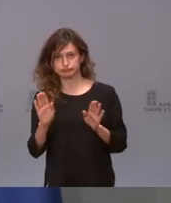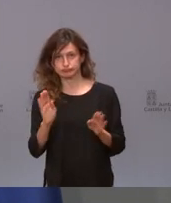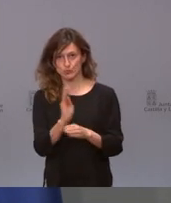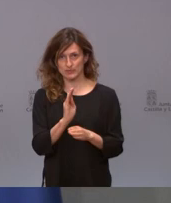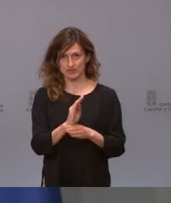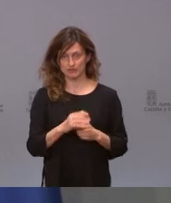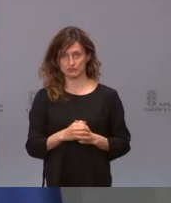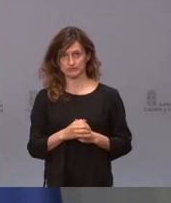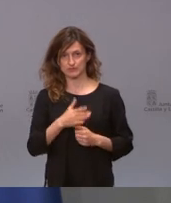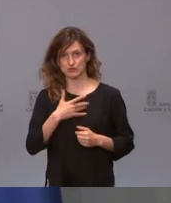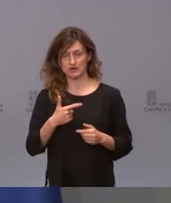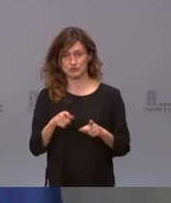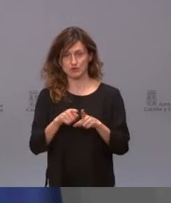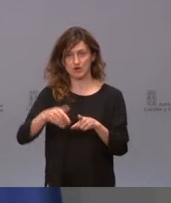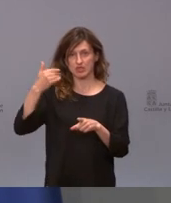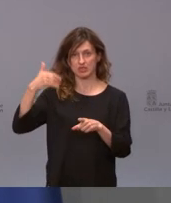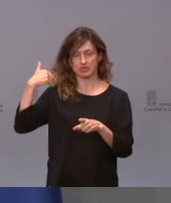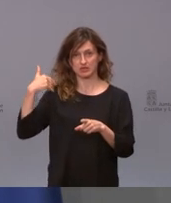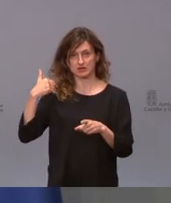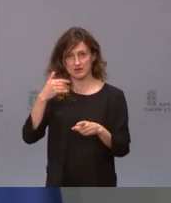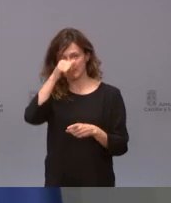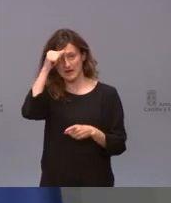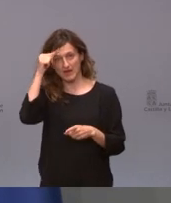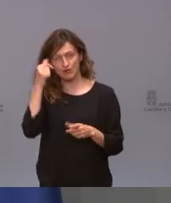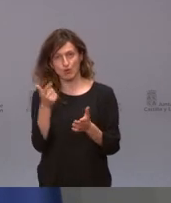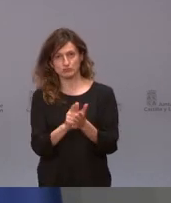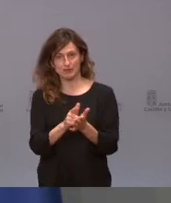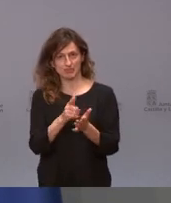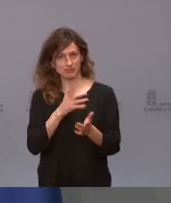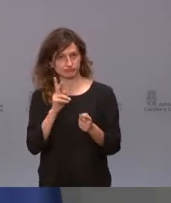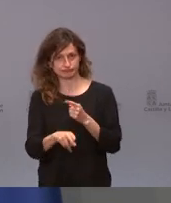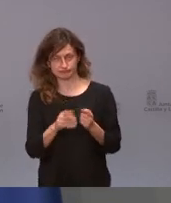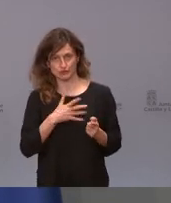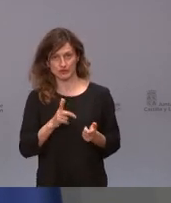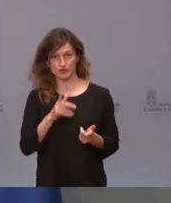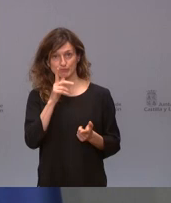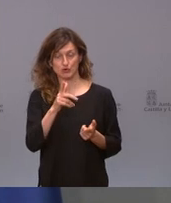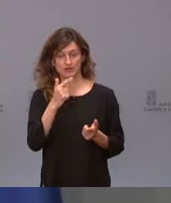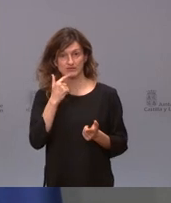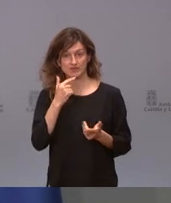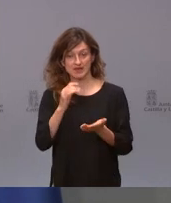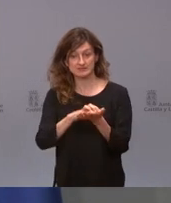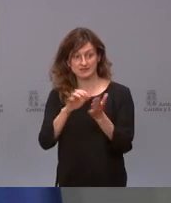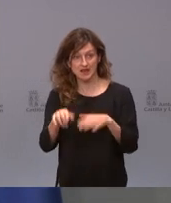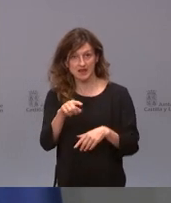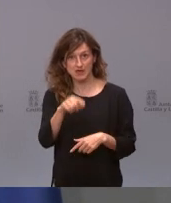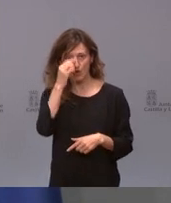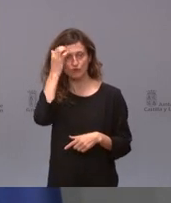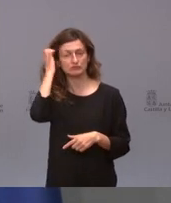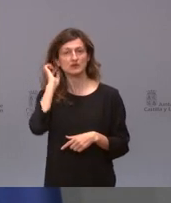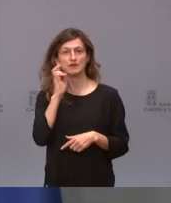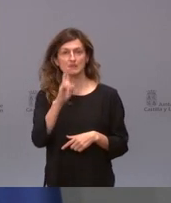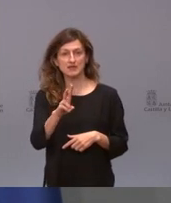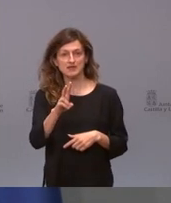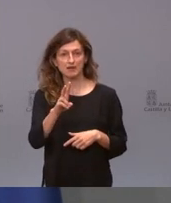no queremos que vuelva a suceder lo que no sucedió en el verano que cuando se hizo la auténtica siembra en castilla y león' y veíamos que ha